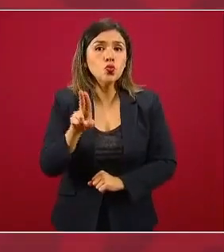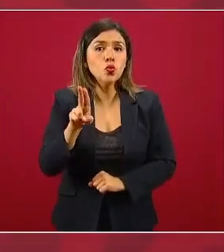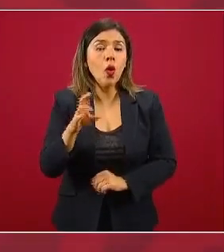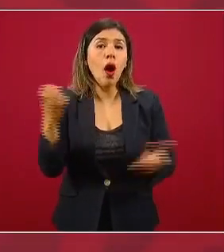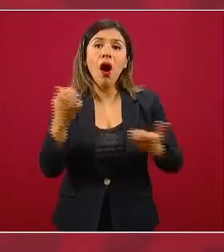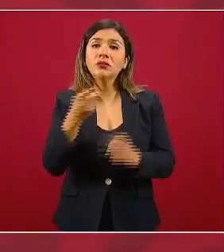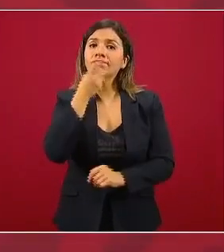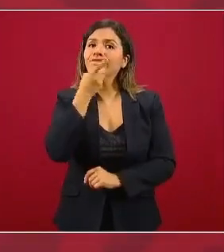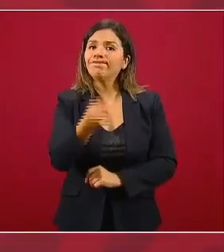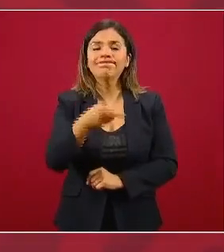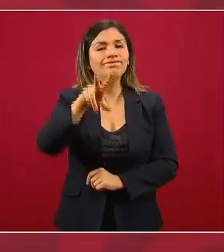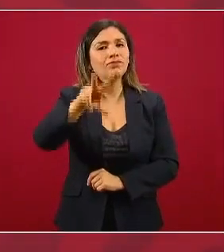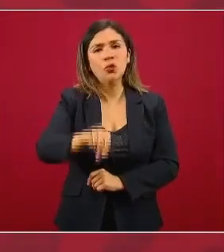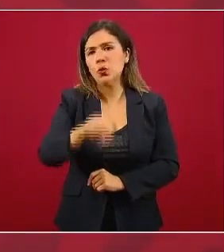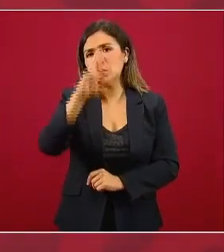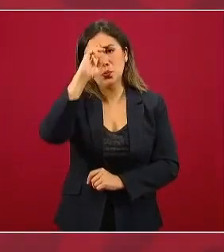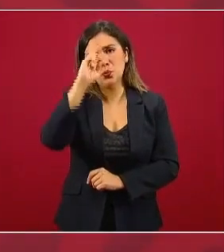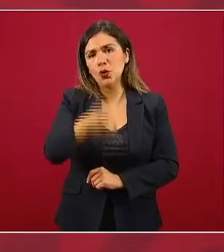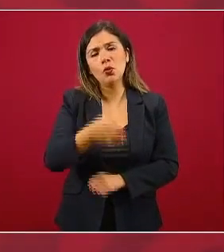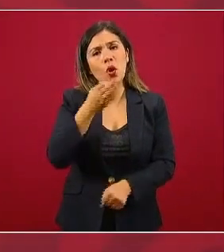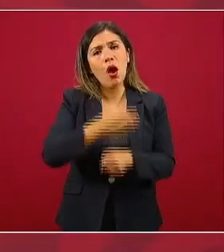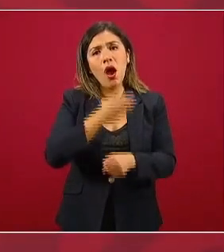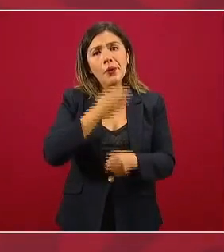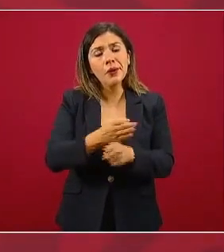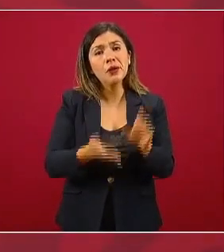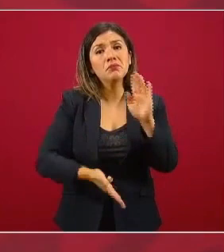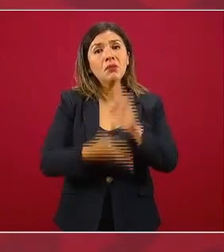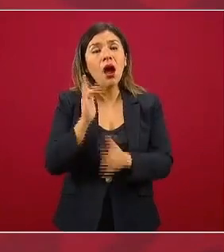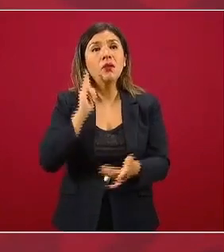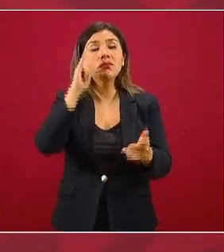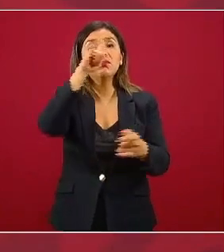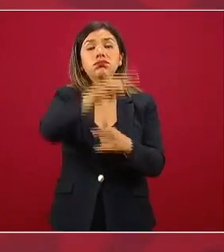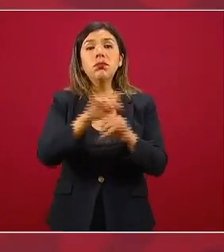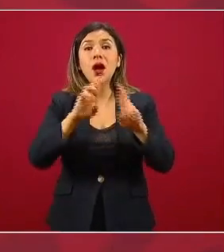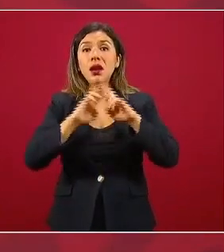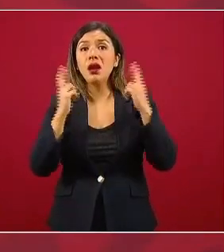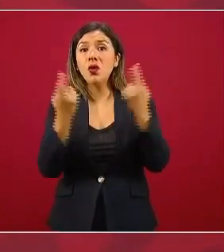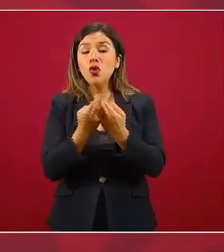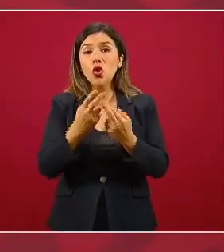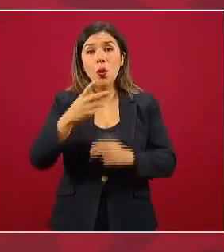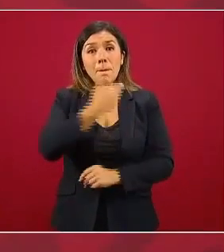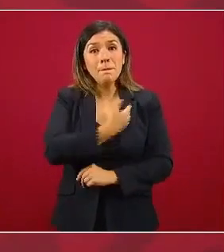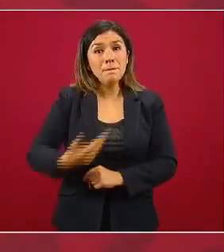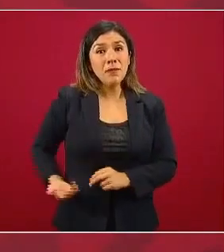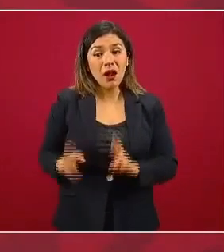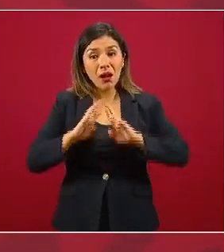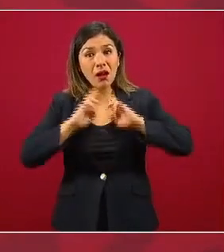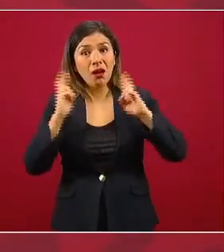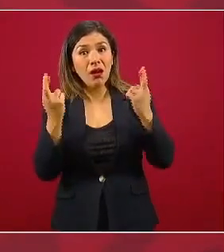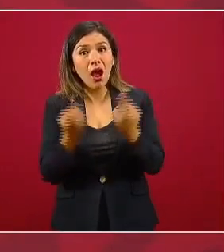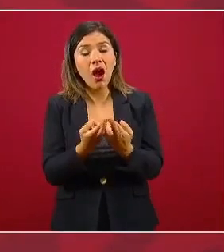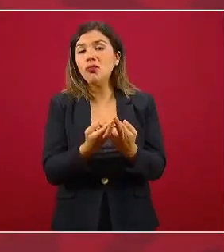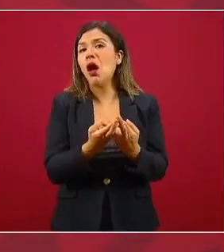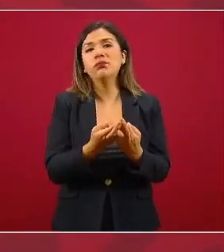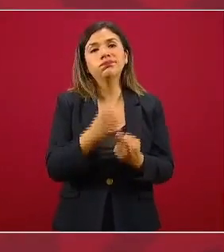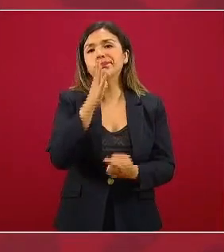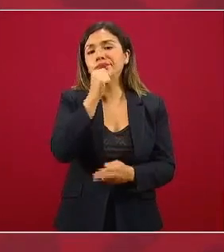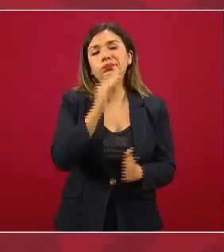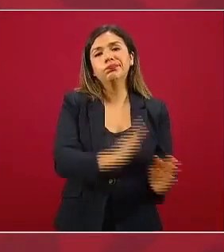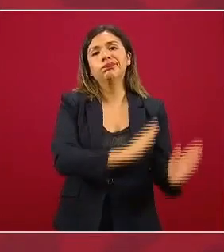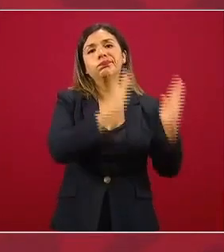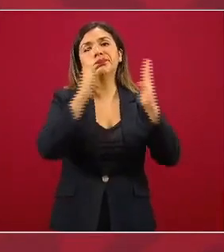no permite ya la reunión de jefes de Estado, o se va a